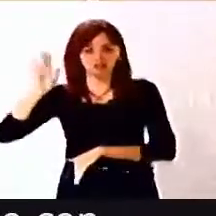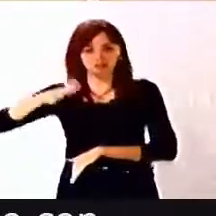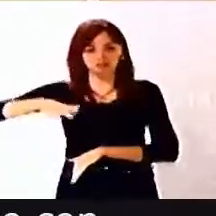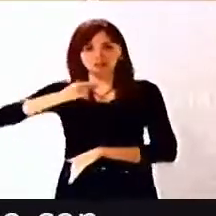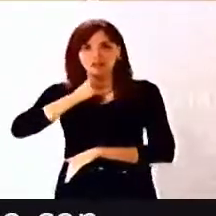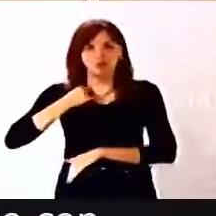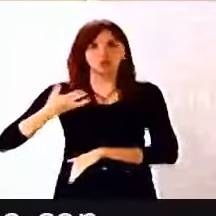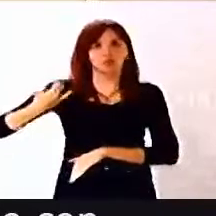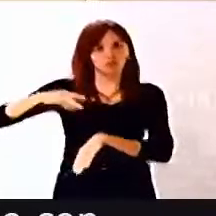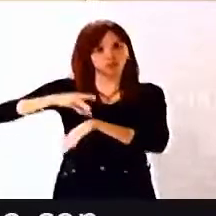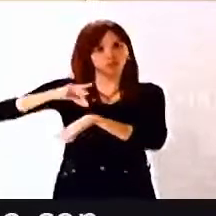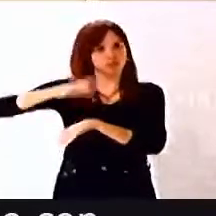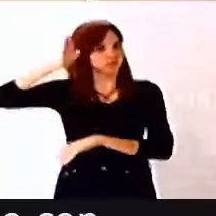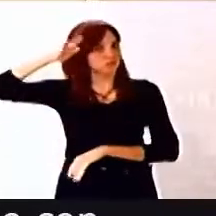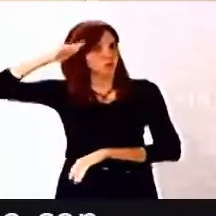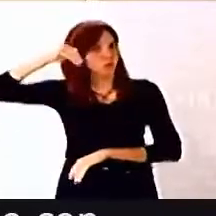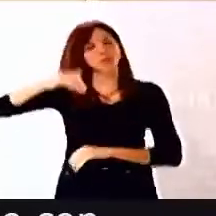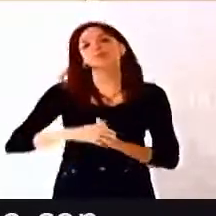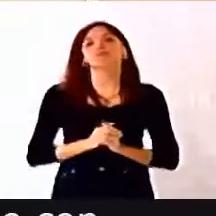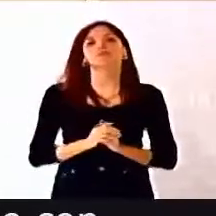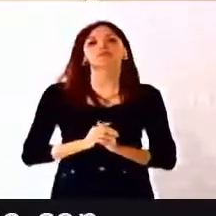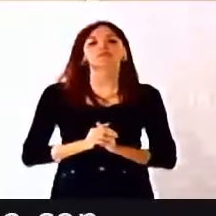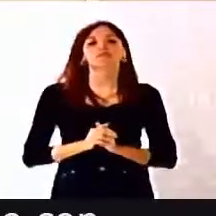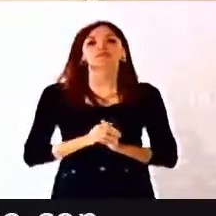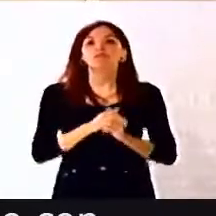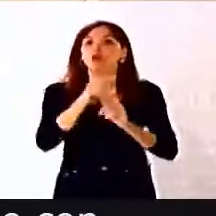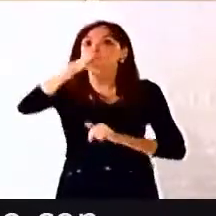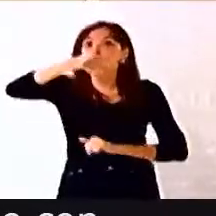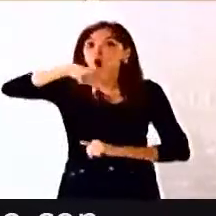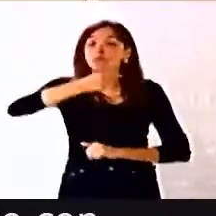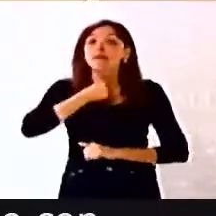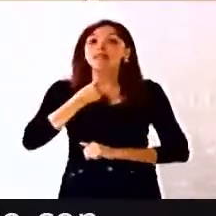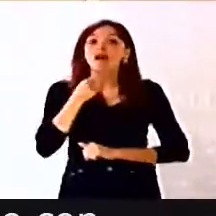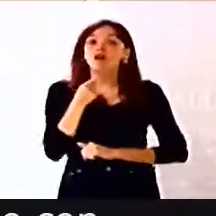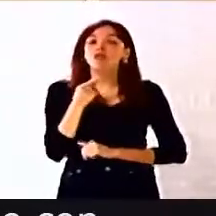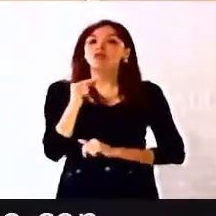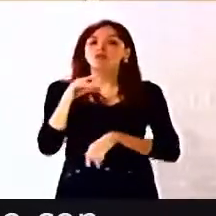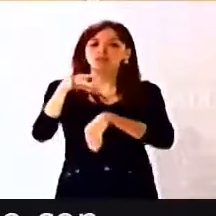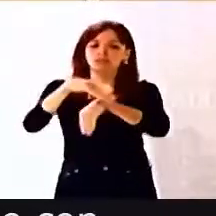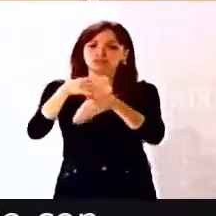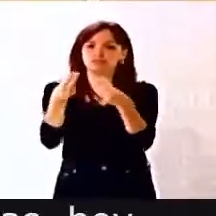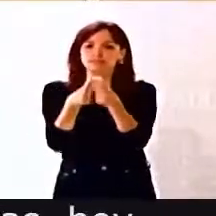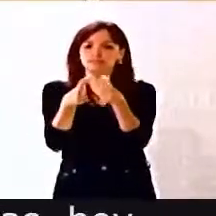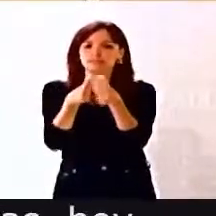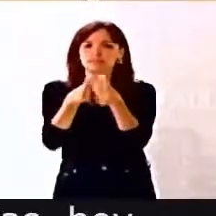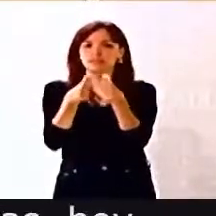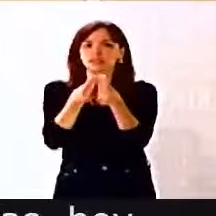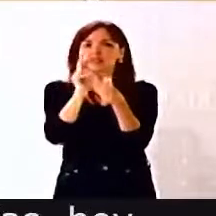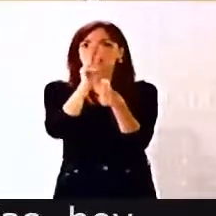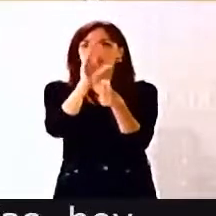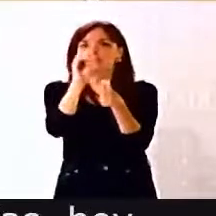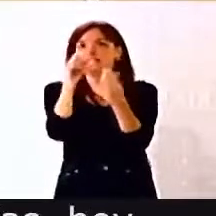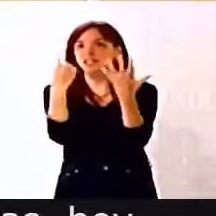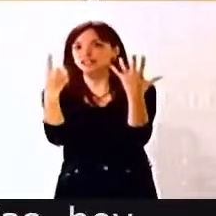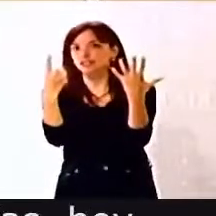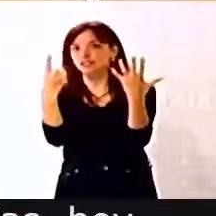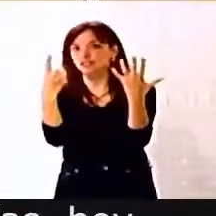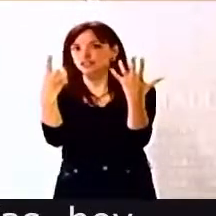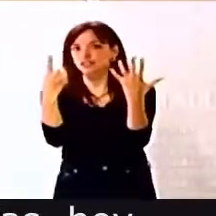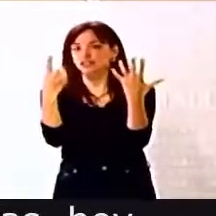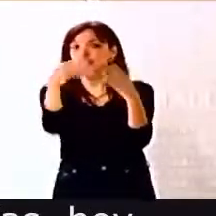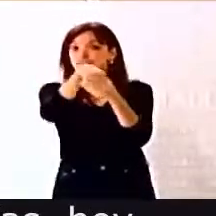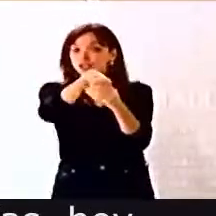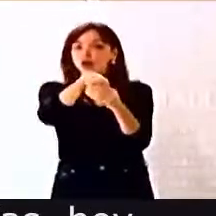Badajoz a los 14 días, hoy en la ciudad de Badajoz tenemos una incidencia acumulada de 206 casos por cada